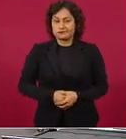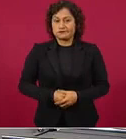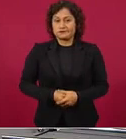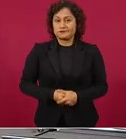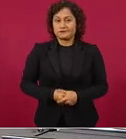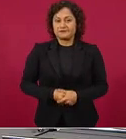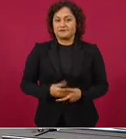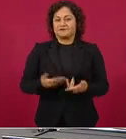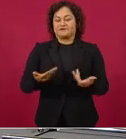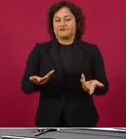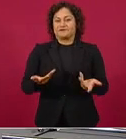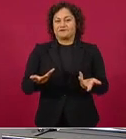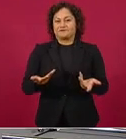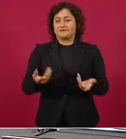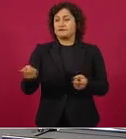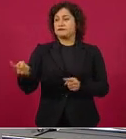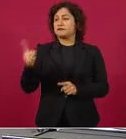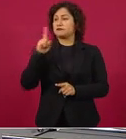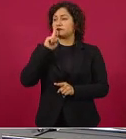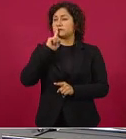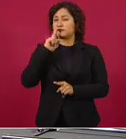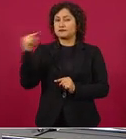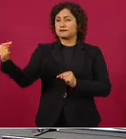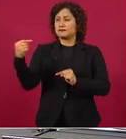Es más de lo mismo.